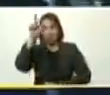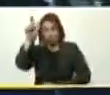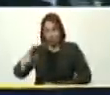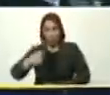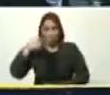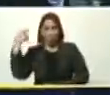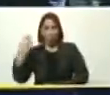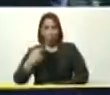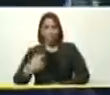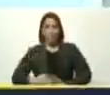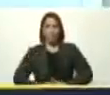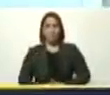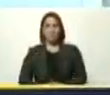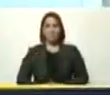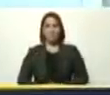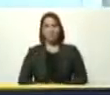Cedeño,